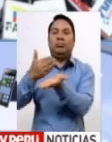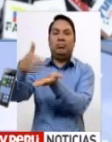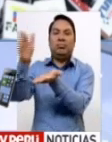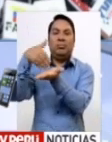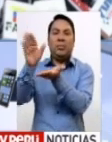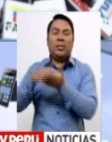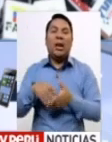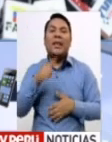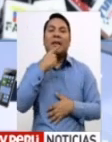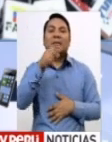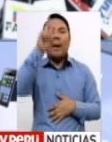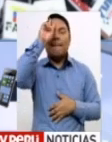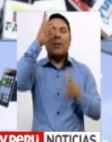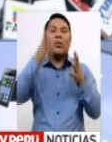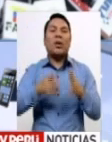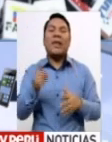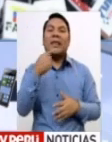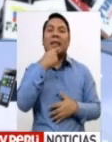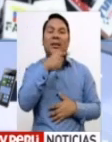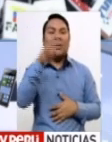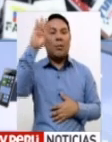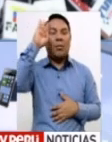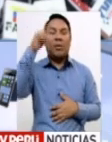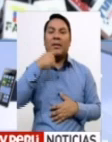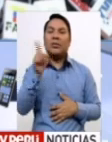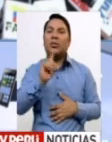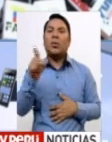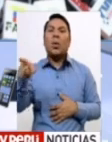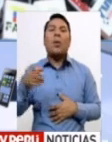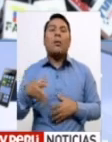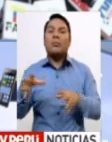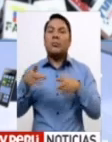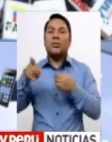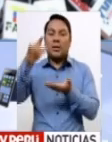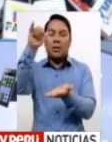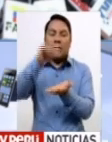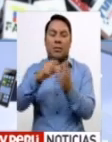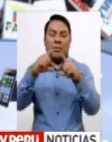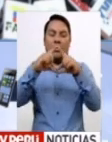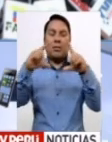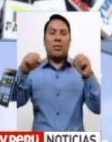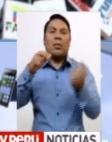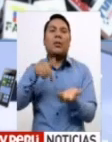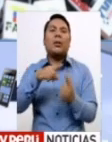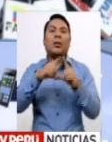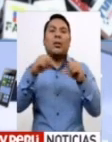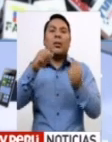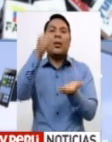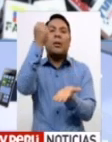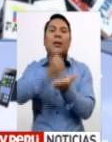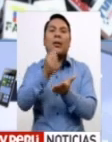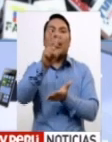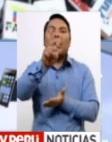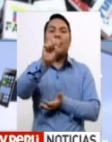periodistas peruanos no tienen la autorización, la visa en este caso, de trabajo para poder cubrir